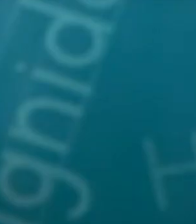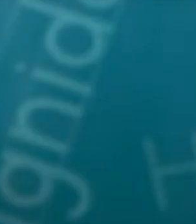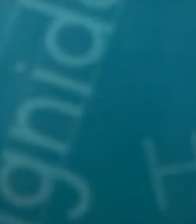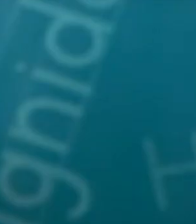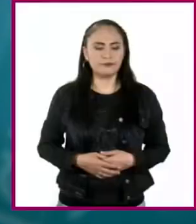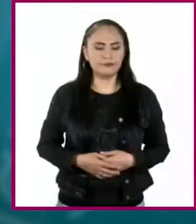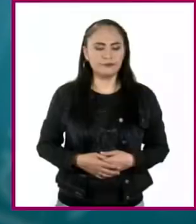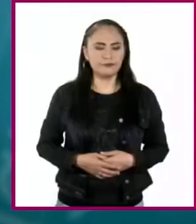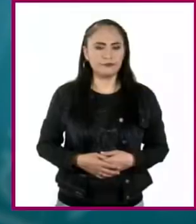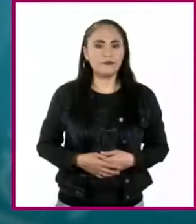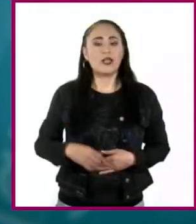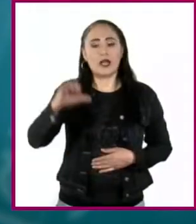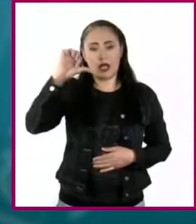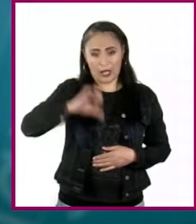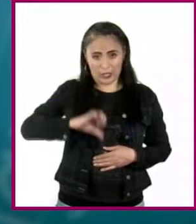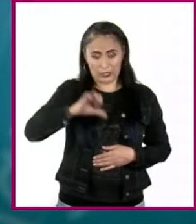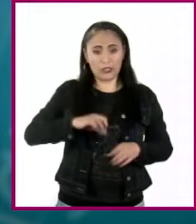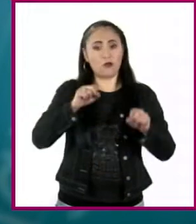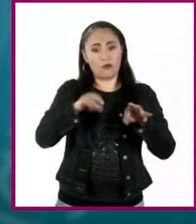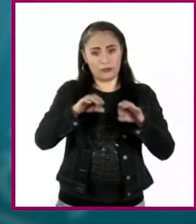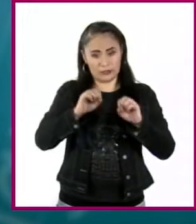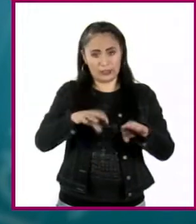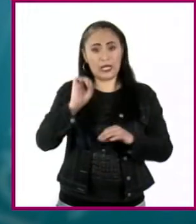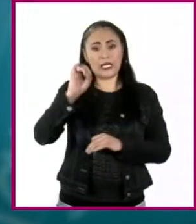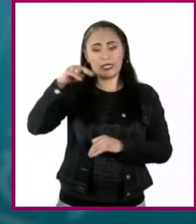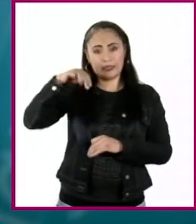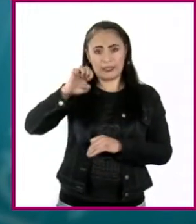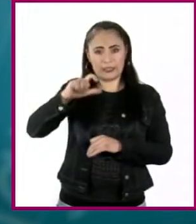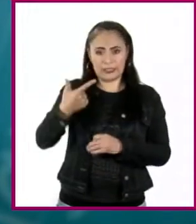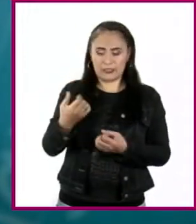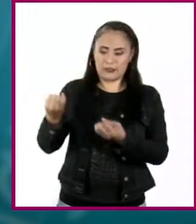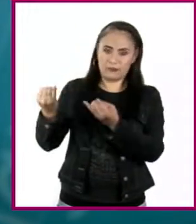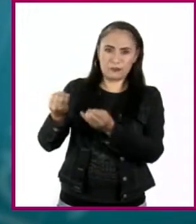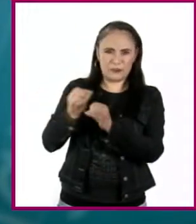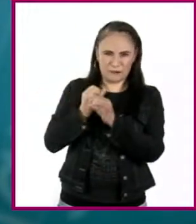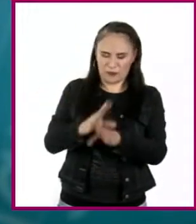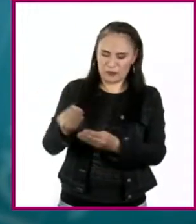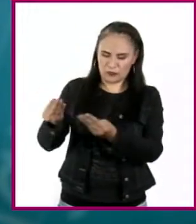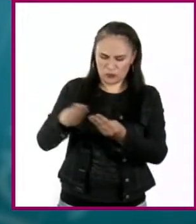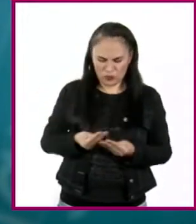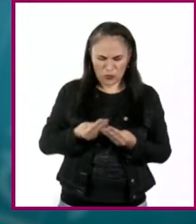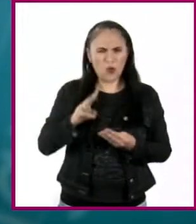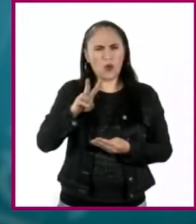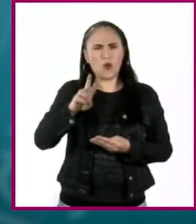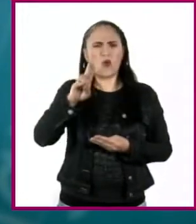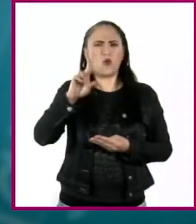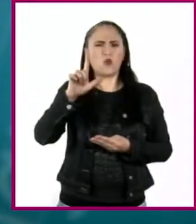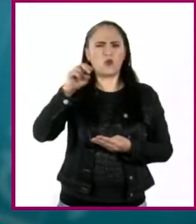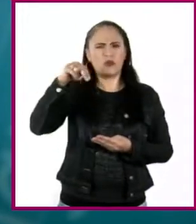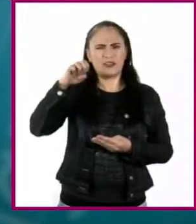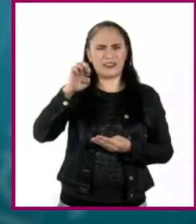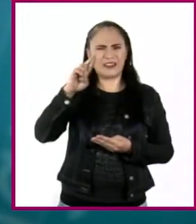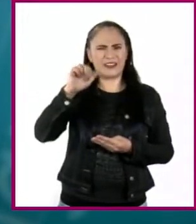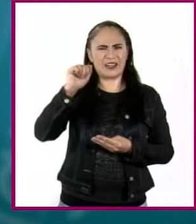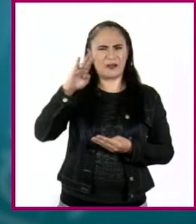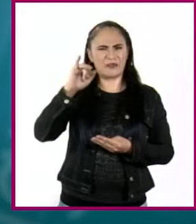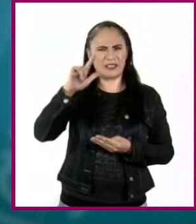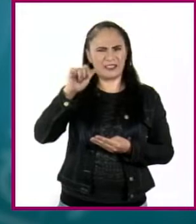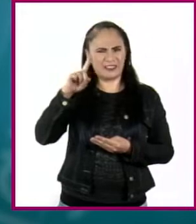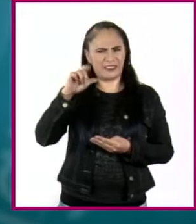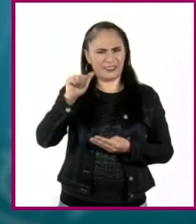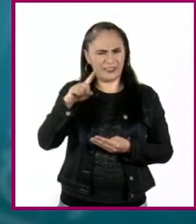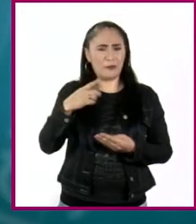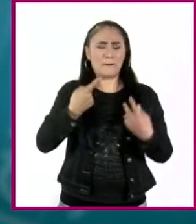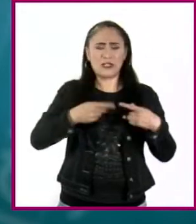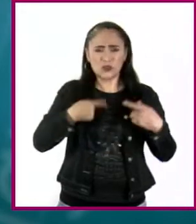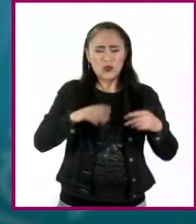Ha llegado a la redacción información del INEGI que explica que la vulnerabilidad incapacita a las personas, grupos o comunidades